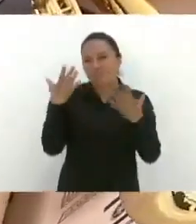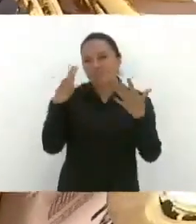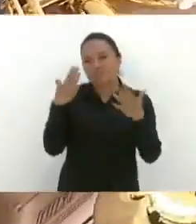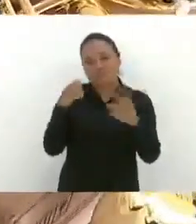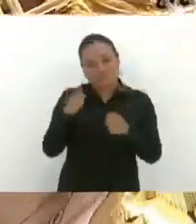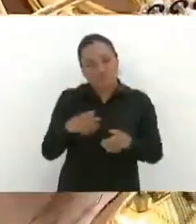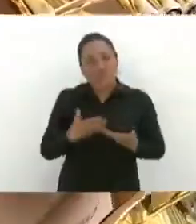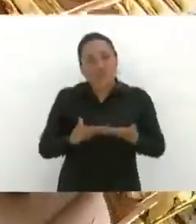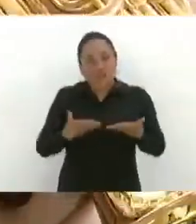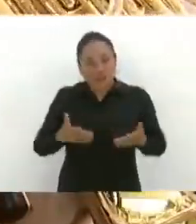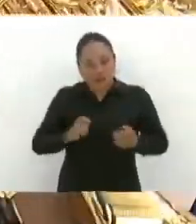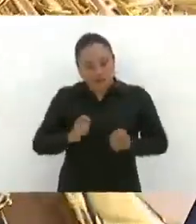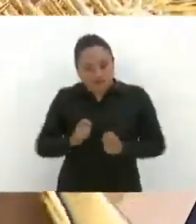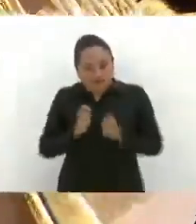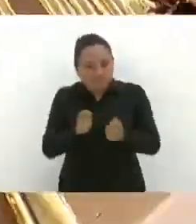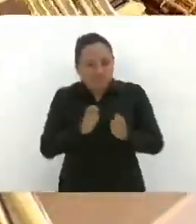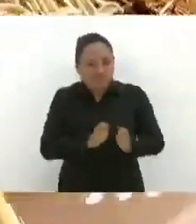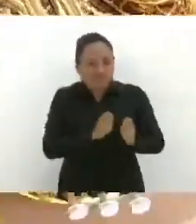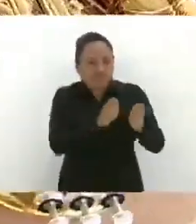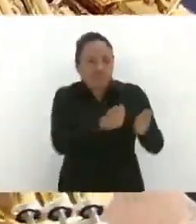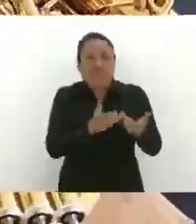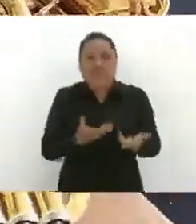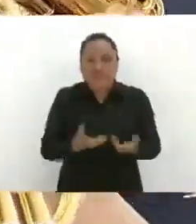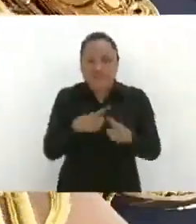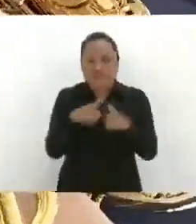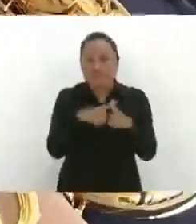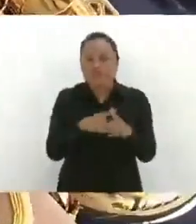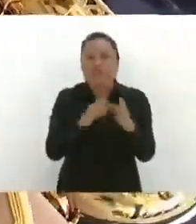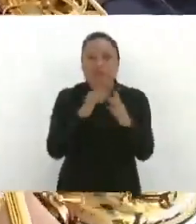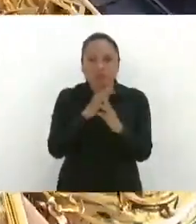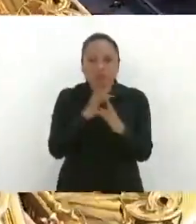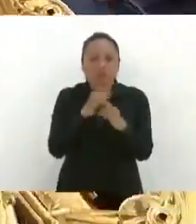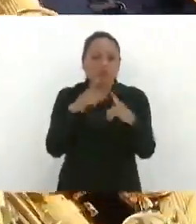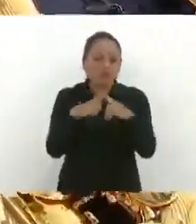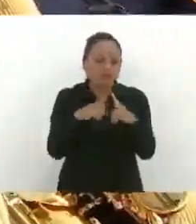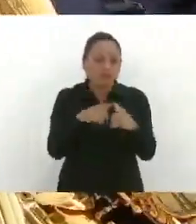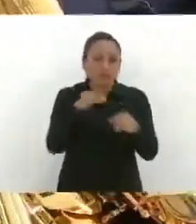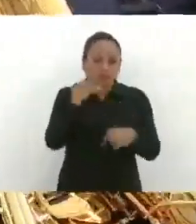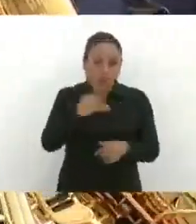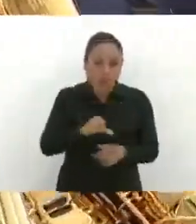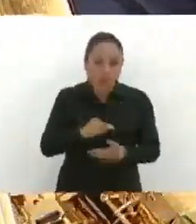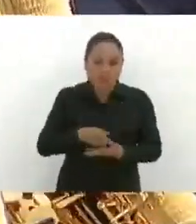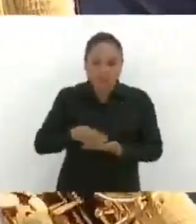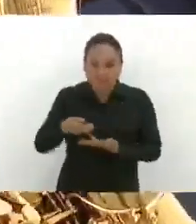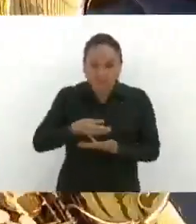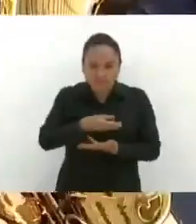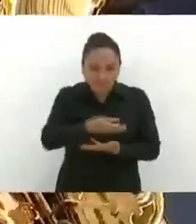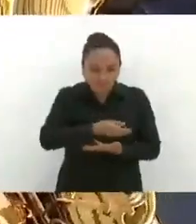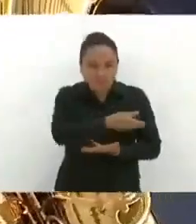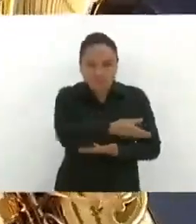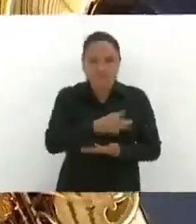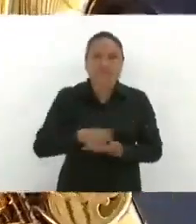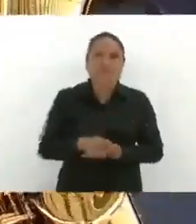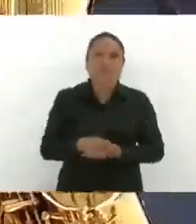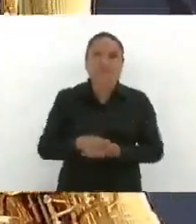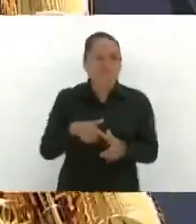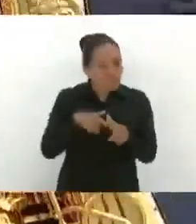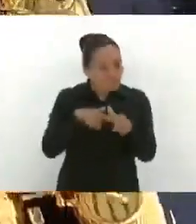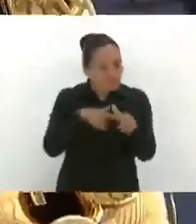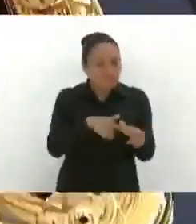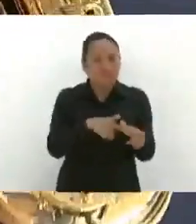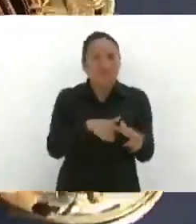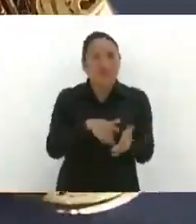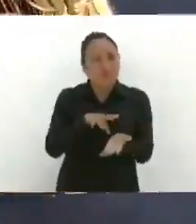Entregando Estos instrumentos Y desde luego Que Vamos a seguir Apoyando